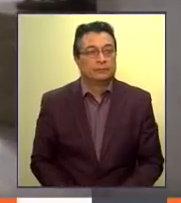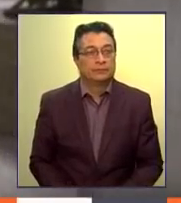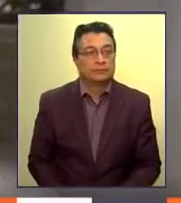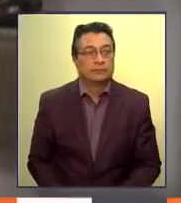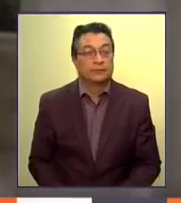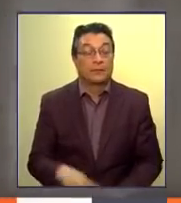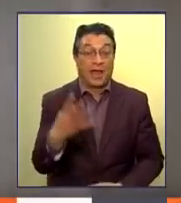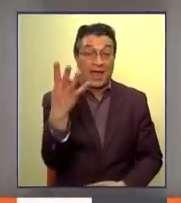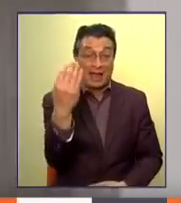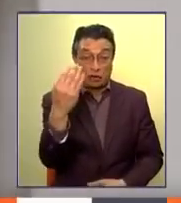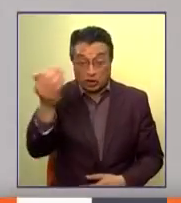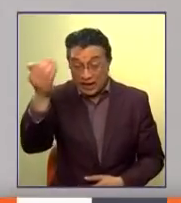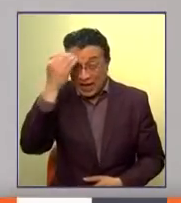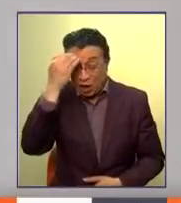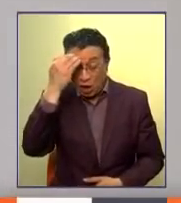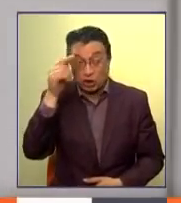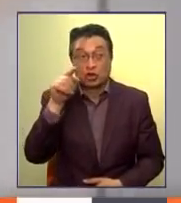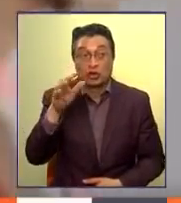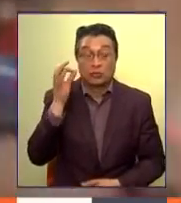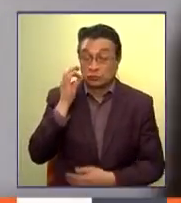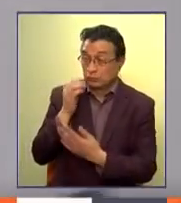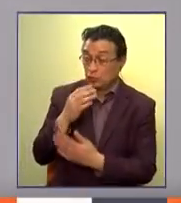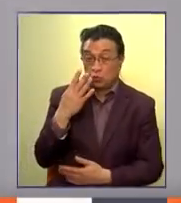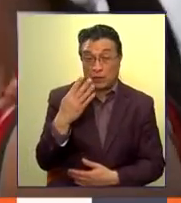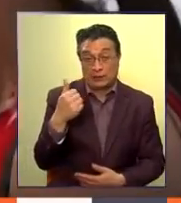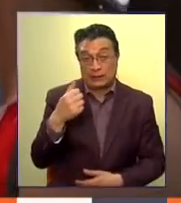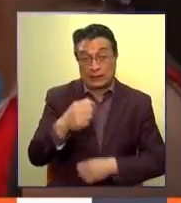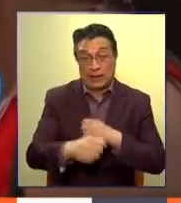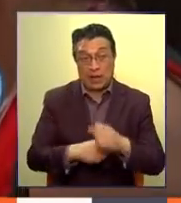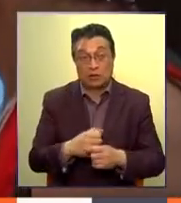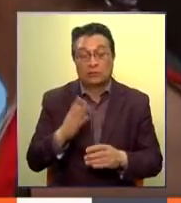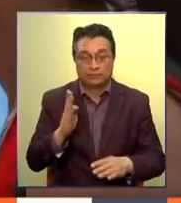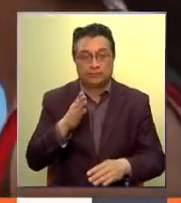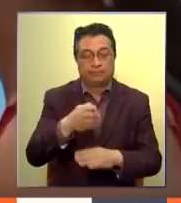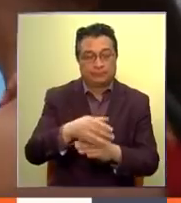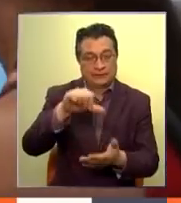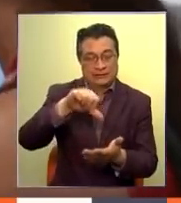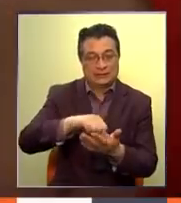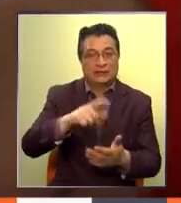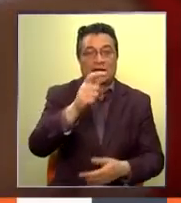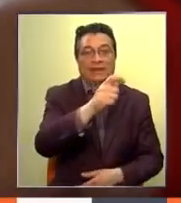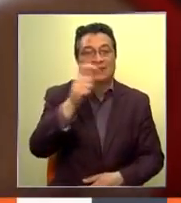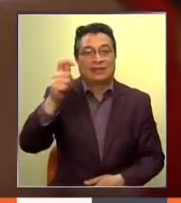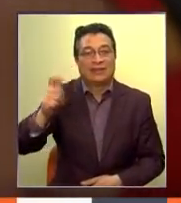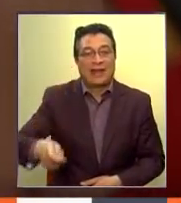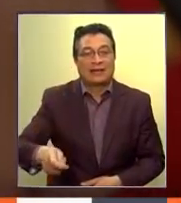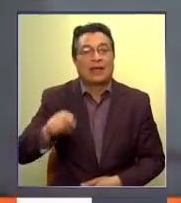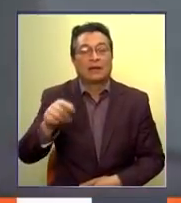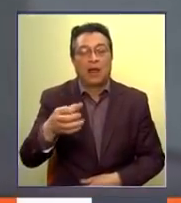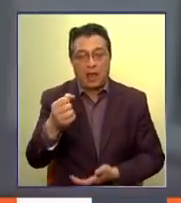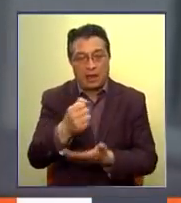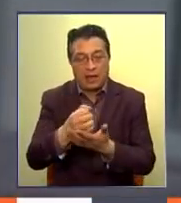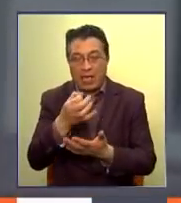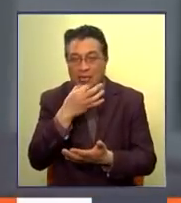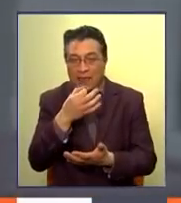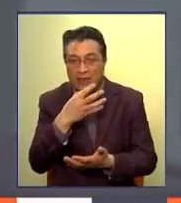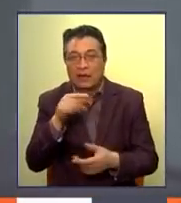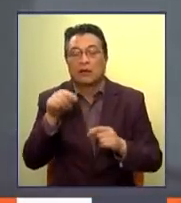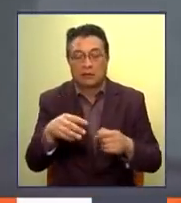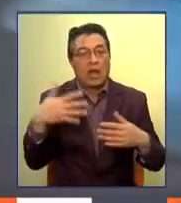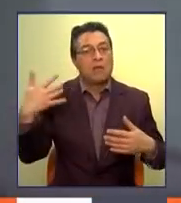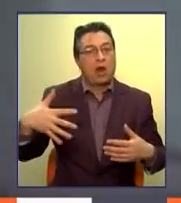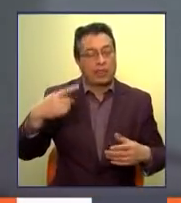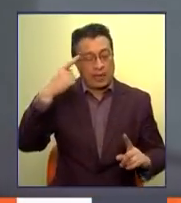El 14 de agosto, Christine Kimmel, de 46 años, llegó hasta el Centro de Texas para el Desarrollo de Medicamentos con una importante